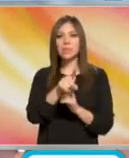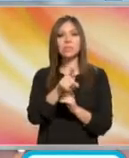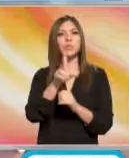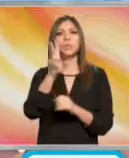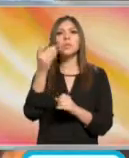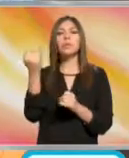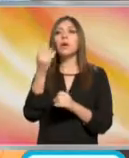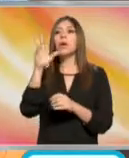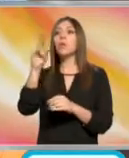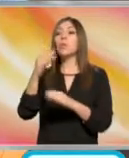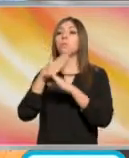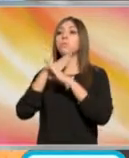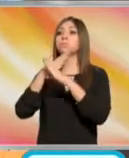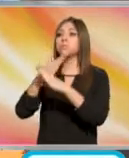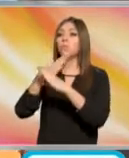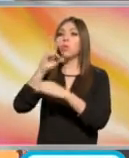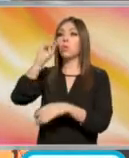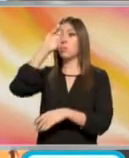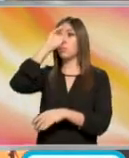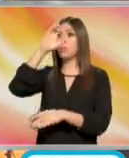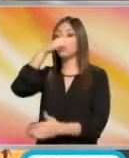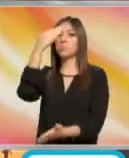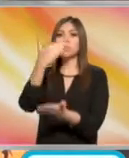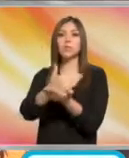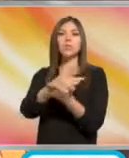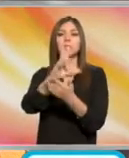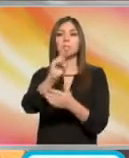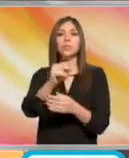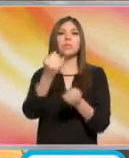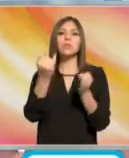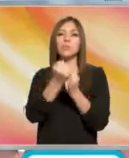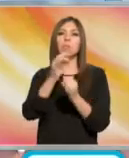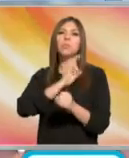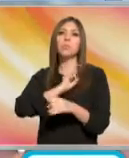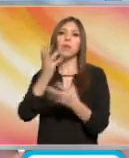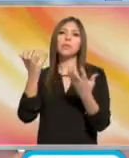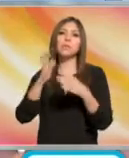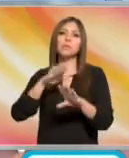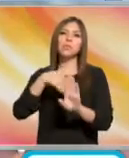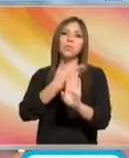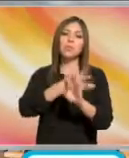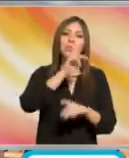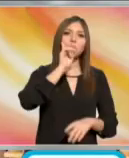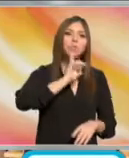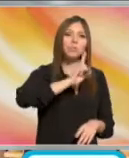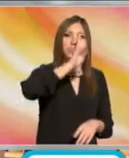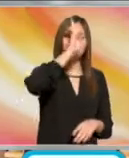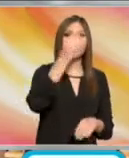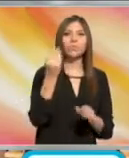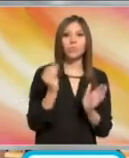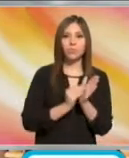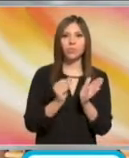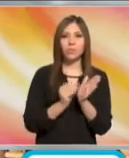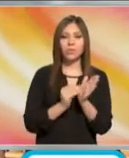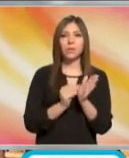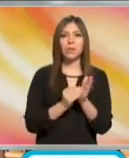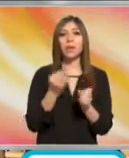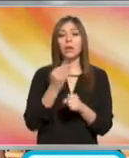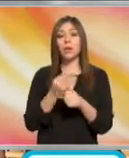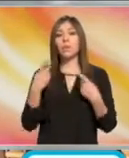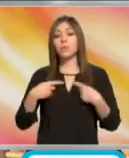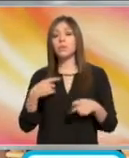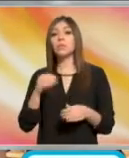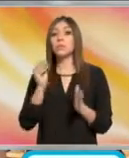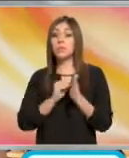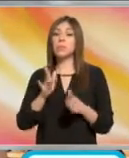permitir o servir para que también se lleve a cabo esta violencia, ¿no? Entonces, eso es algo que debe